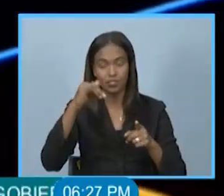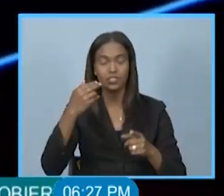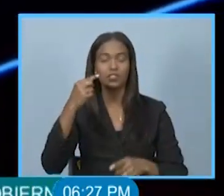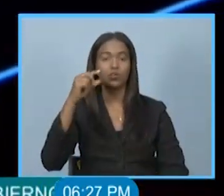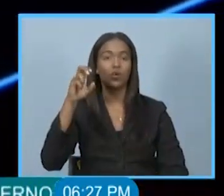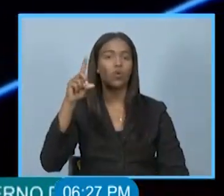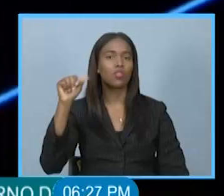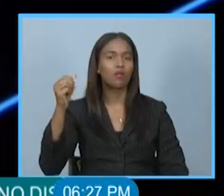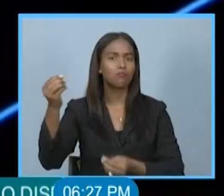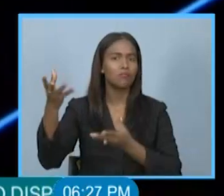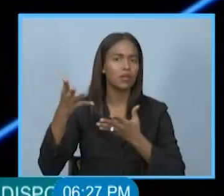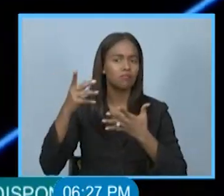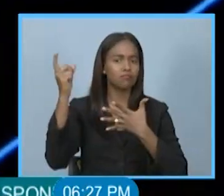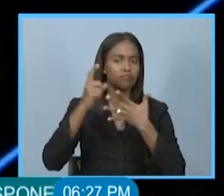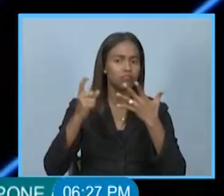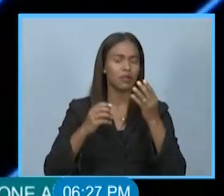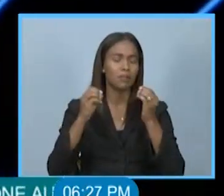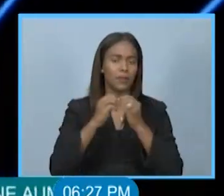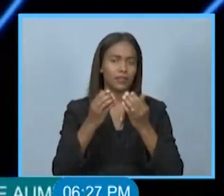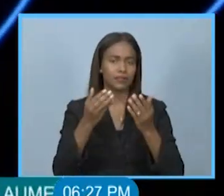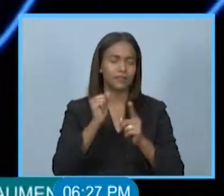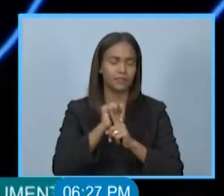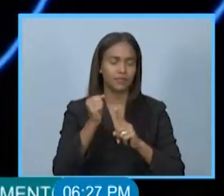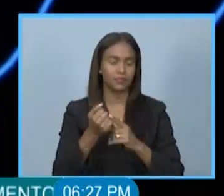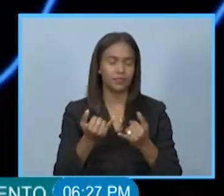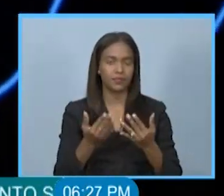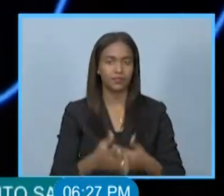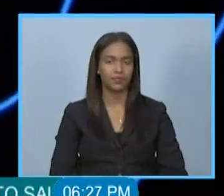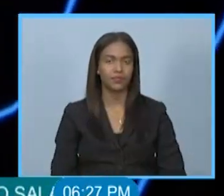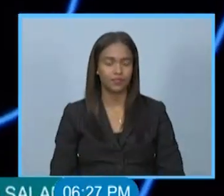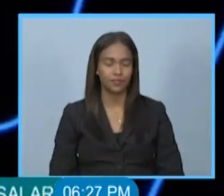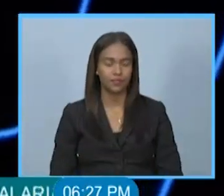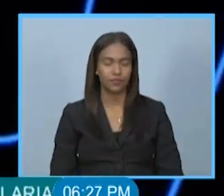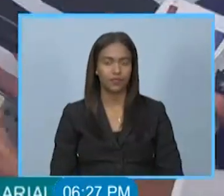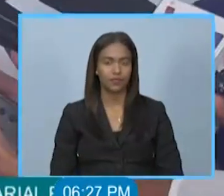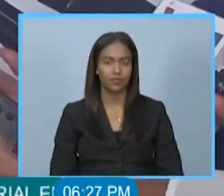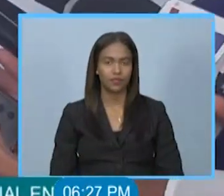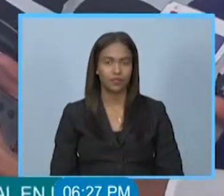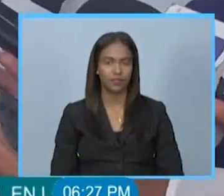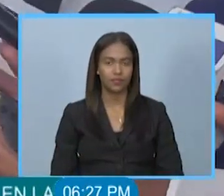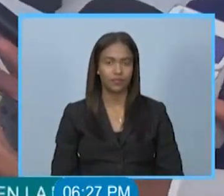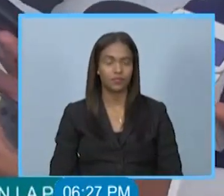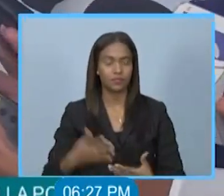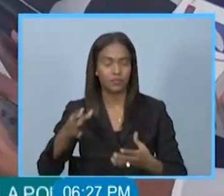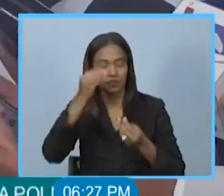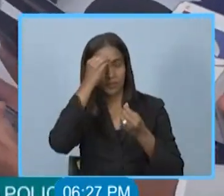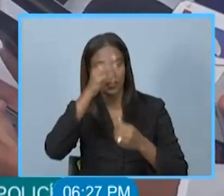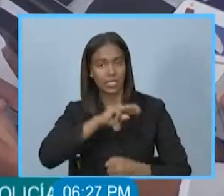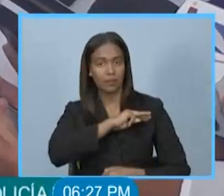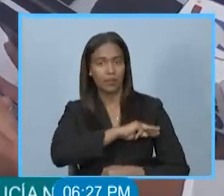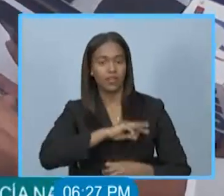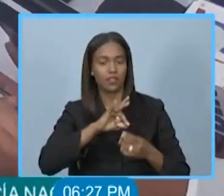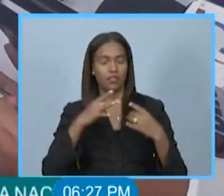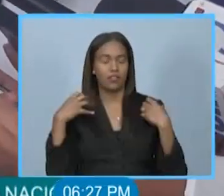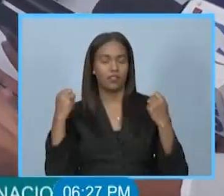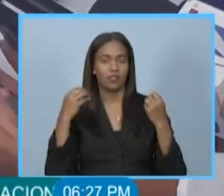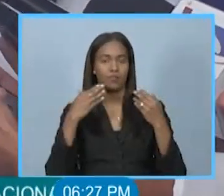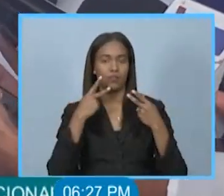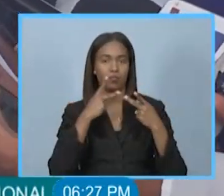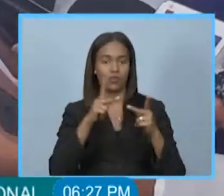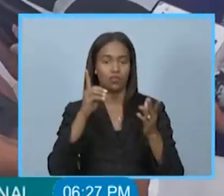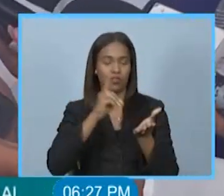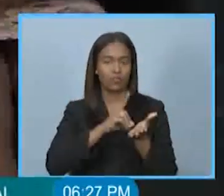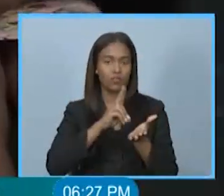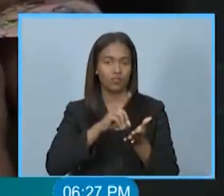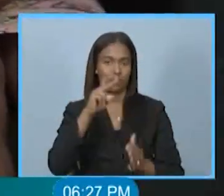Paulino nos cuenta todos los detalles de esta situación en la siguiente historia vamos a verlo así lo reveló el ministro de salud publicado doctor Daniel